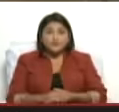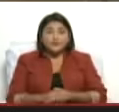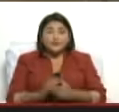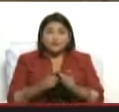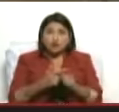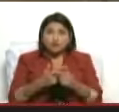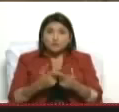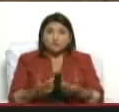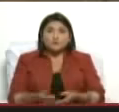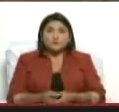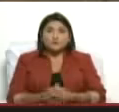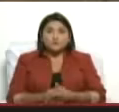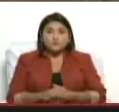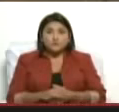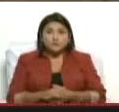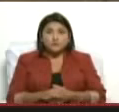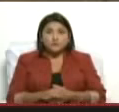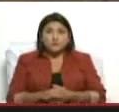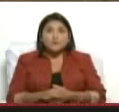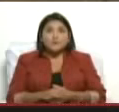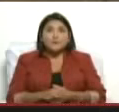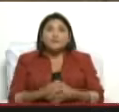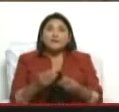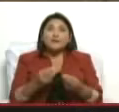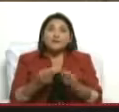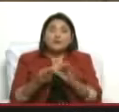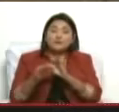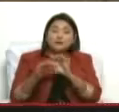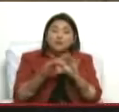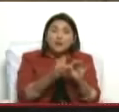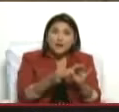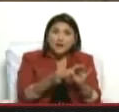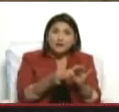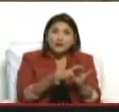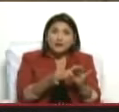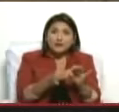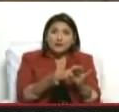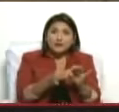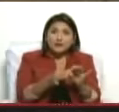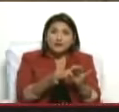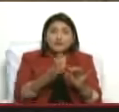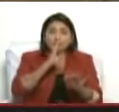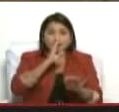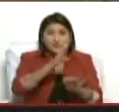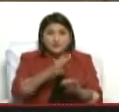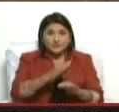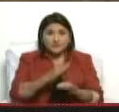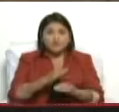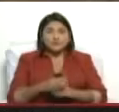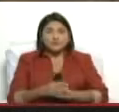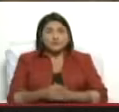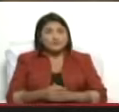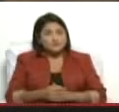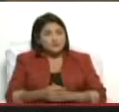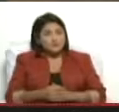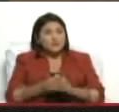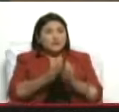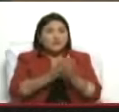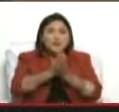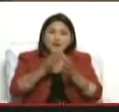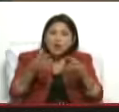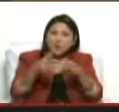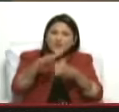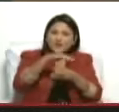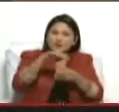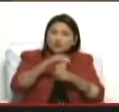determinante para vincularla directamente en la trama brazalete blanco